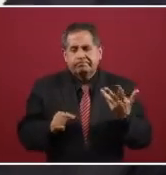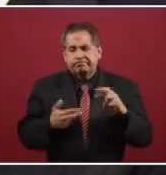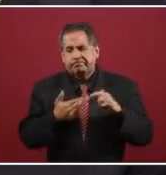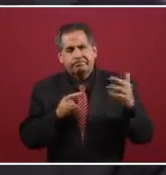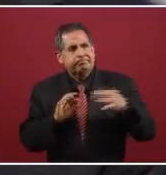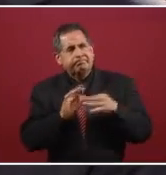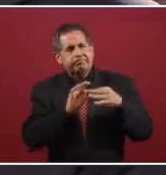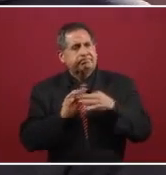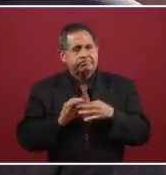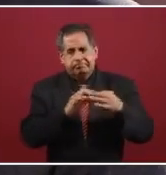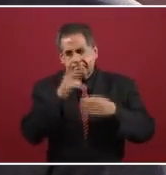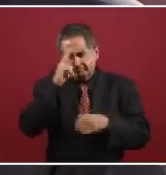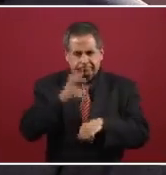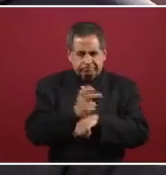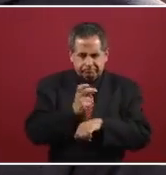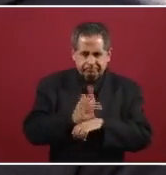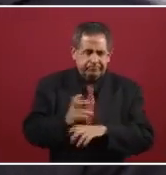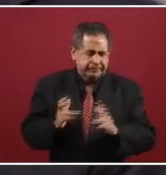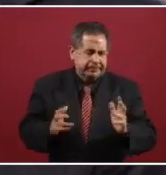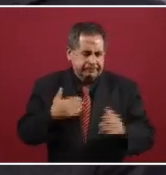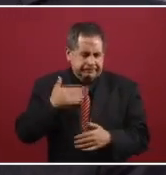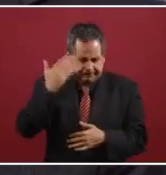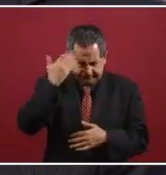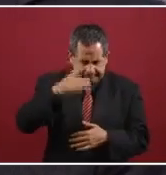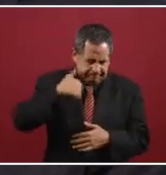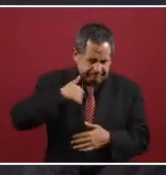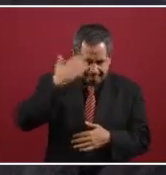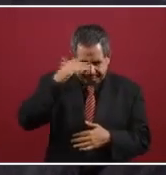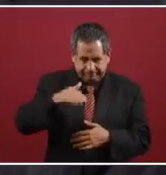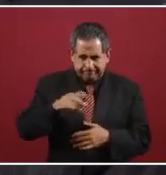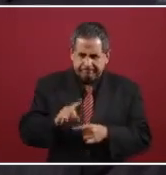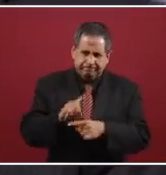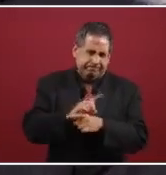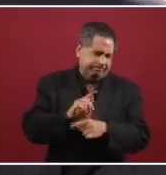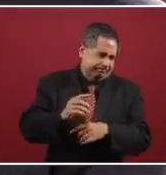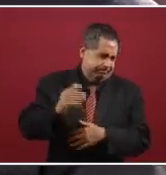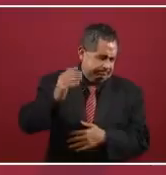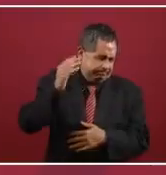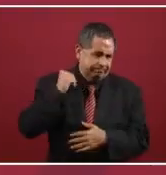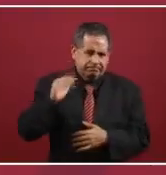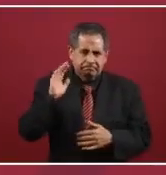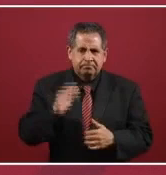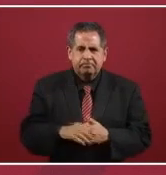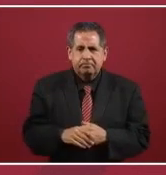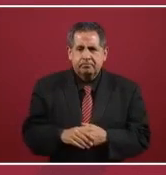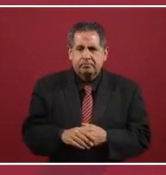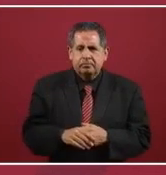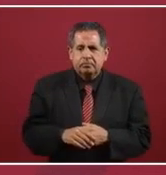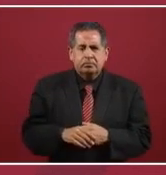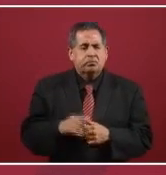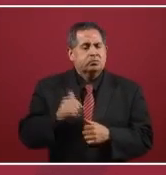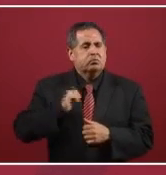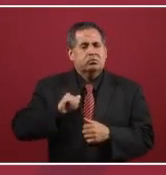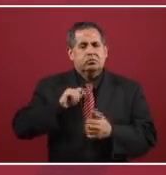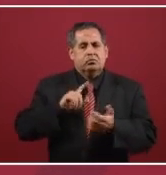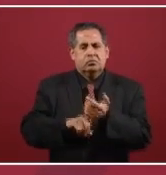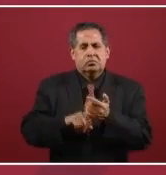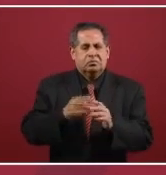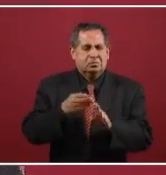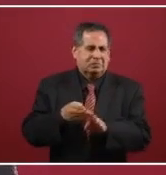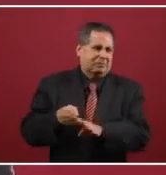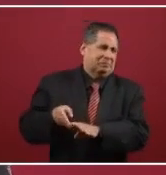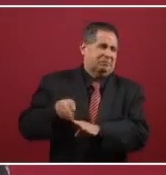relación de México y Estados Unidos desde el Gran Zarpazo o desde